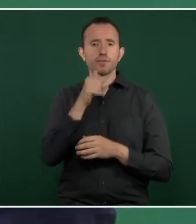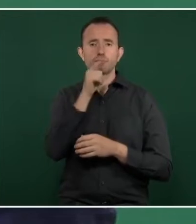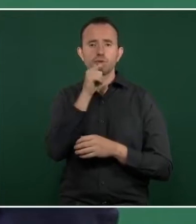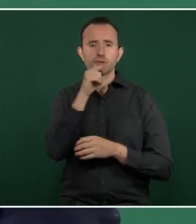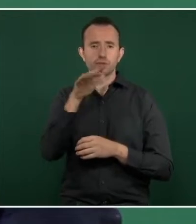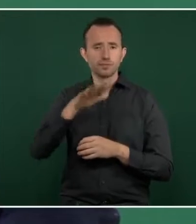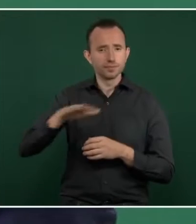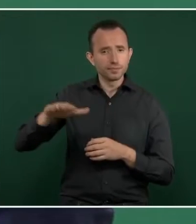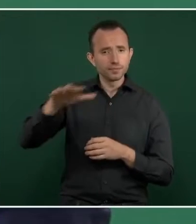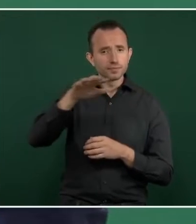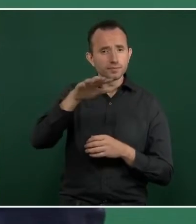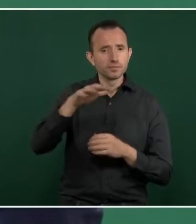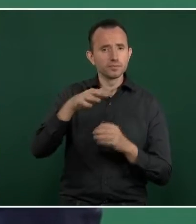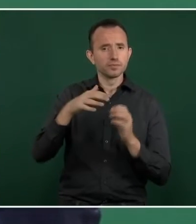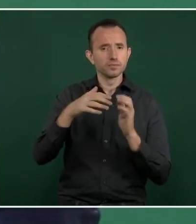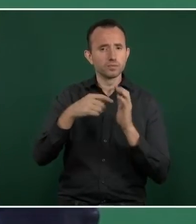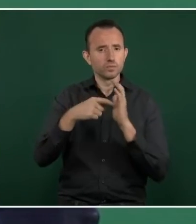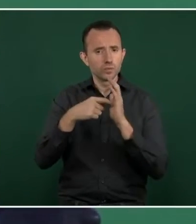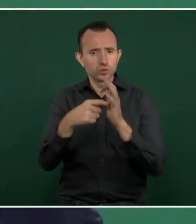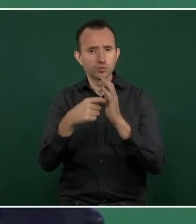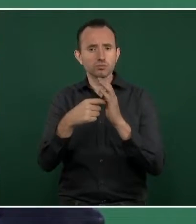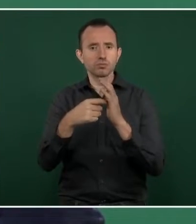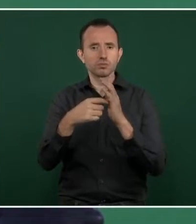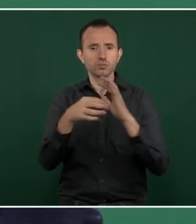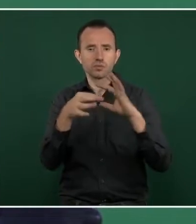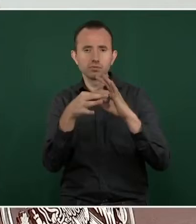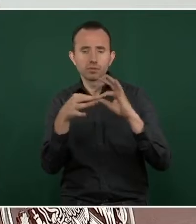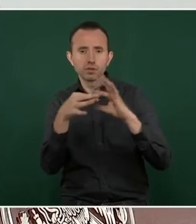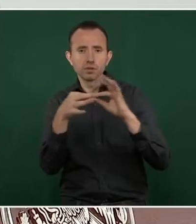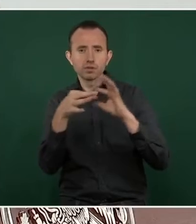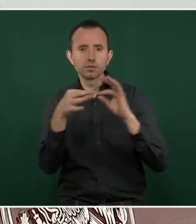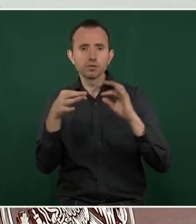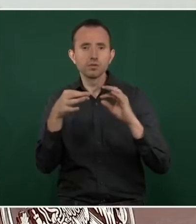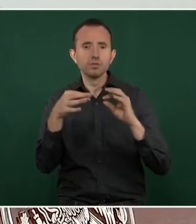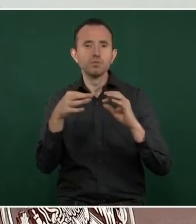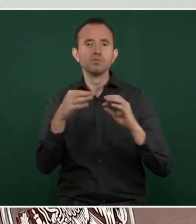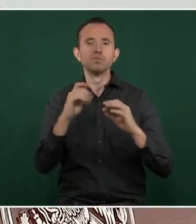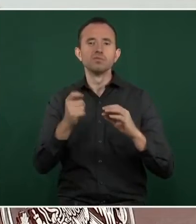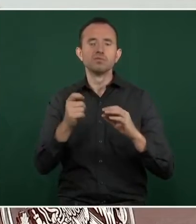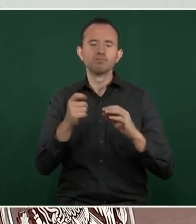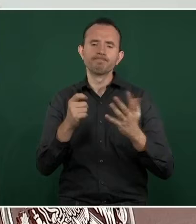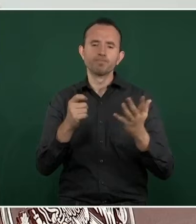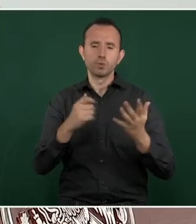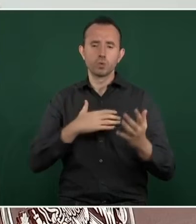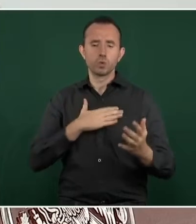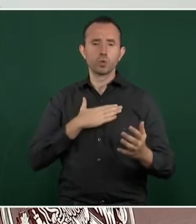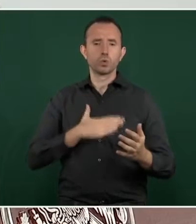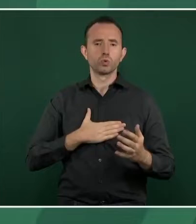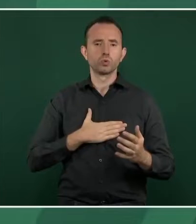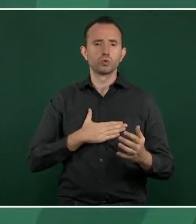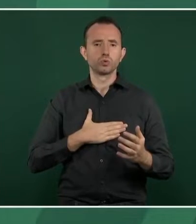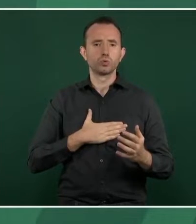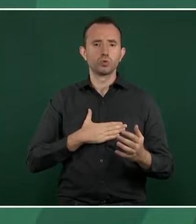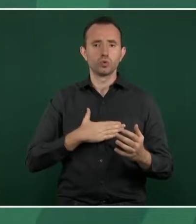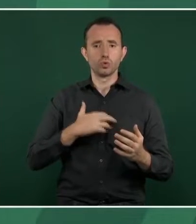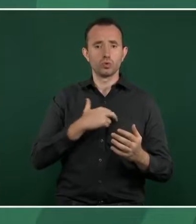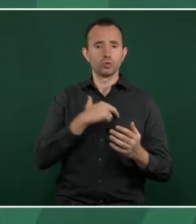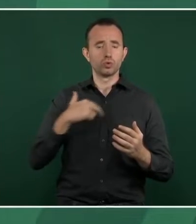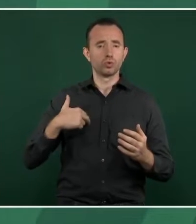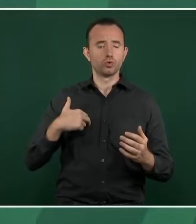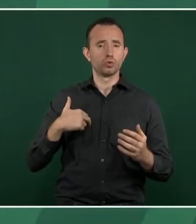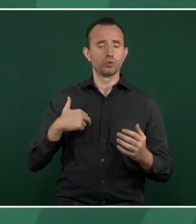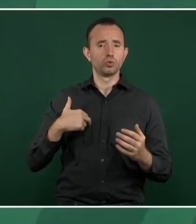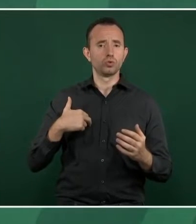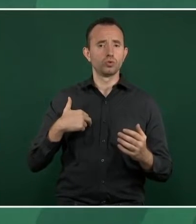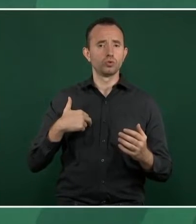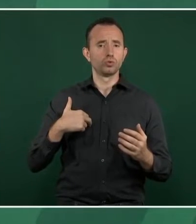la impartición de la justicia. Por parte de nosotros, lo que